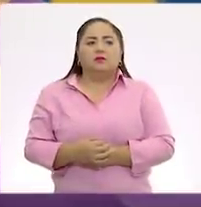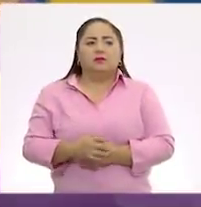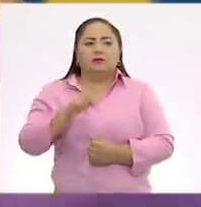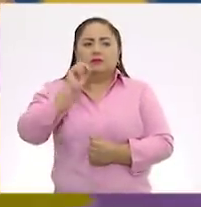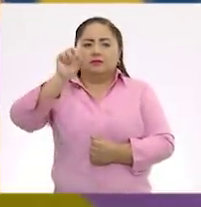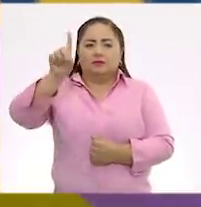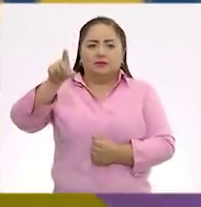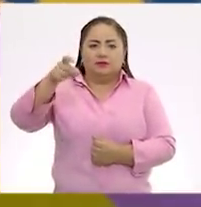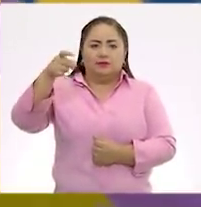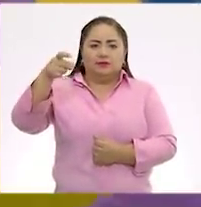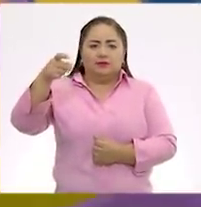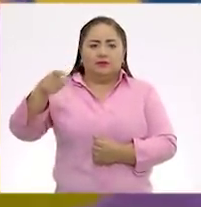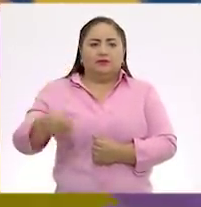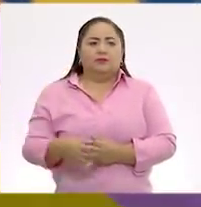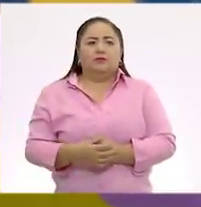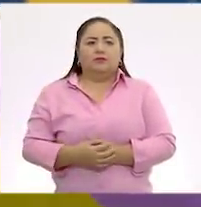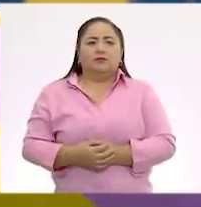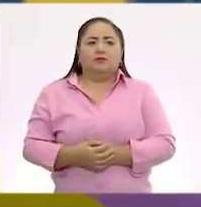ganchito.